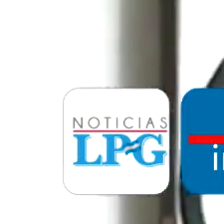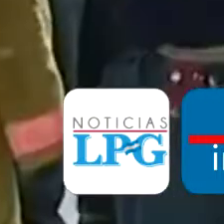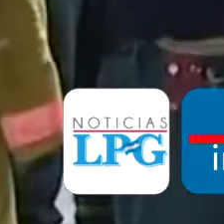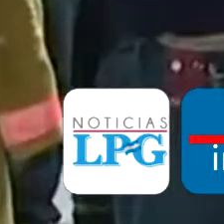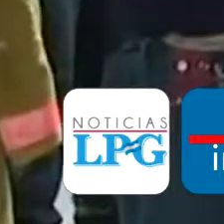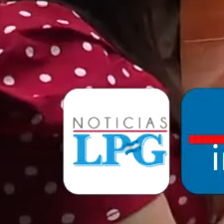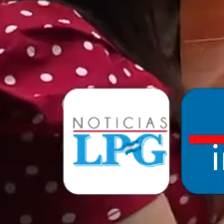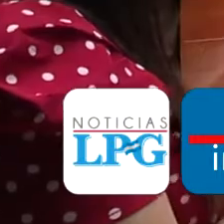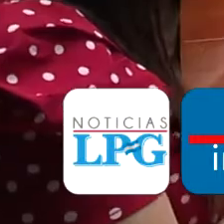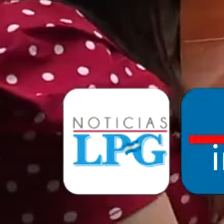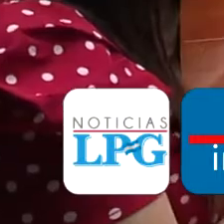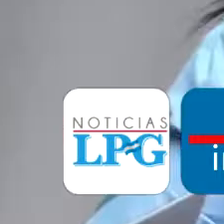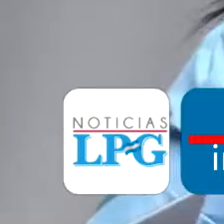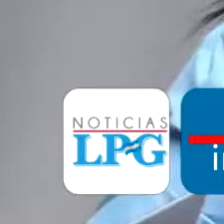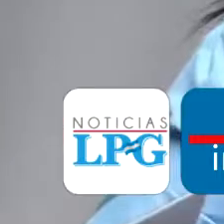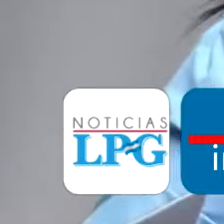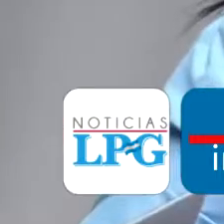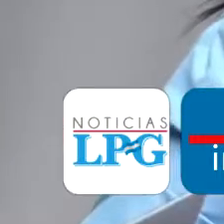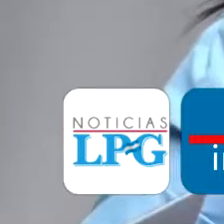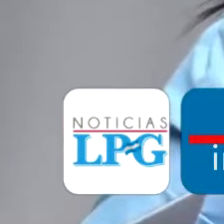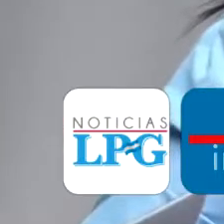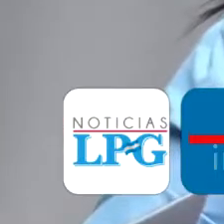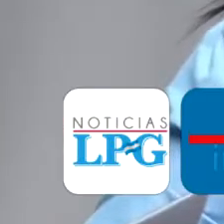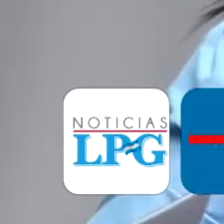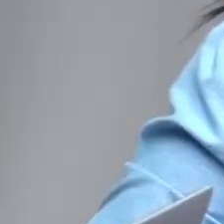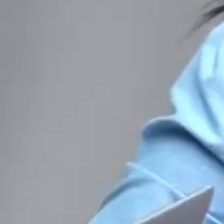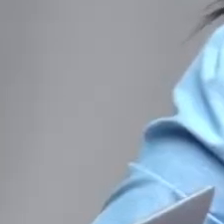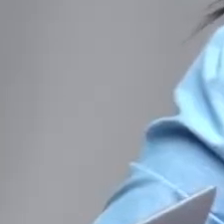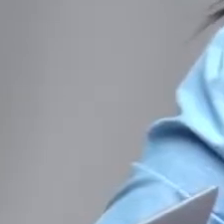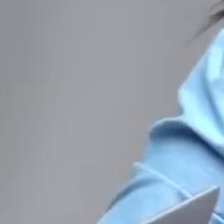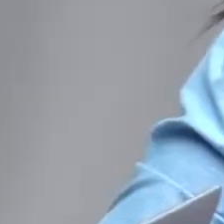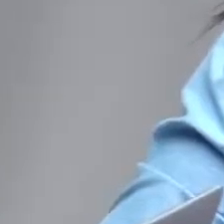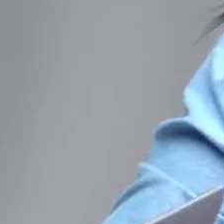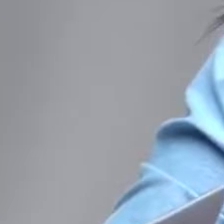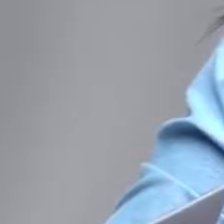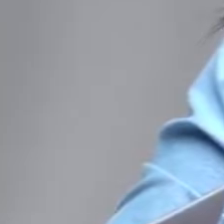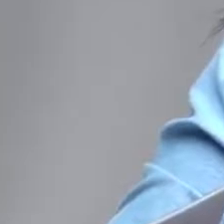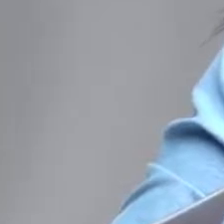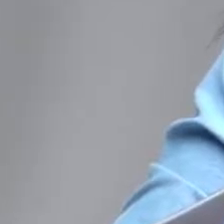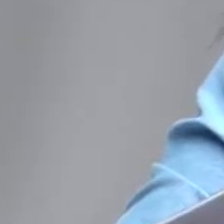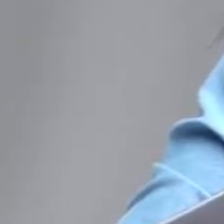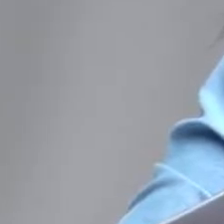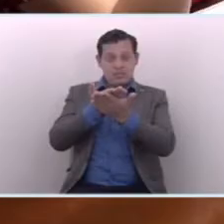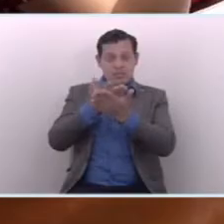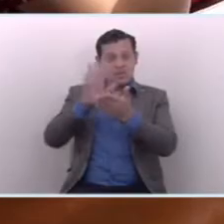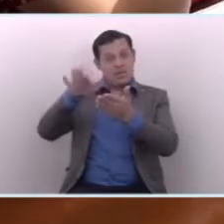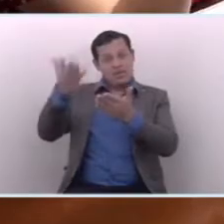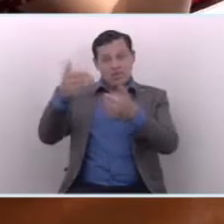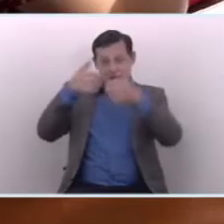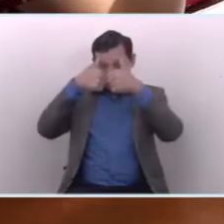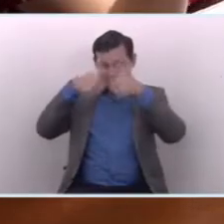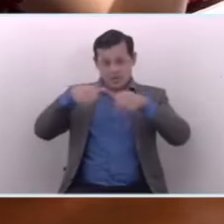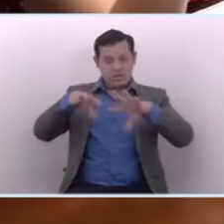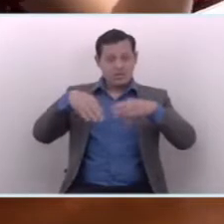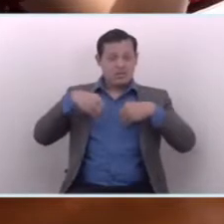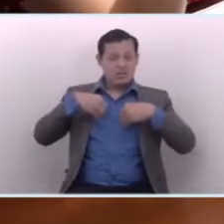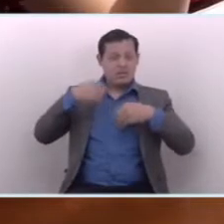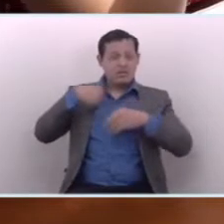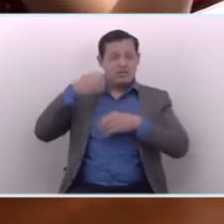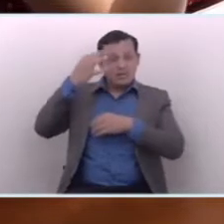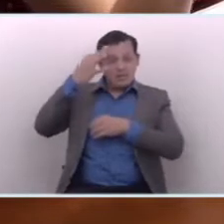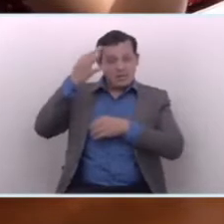nueva ley de bomberos, la cual tuvo modificaciones a comparación de la iniciativa presentada hace poco más de un mes. La normativa entró en el